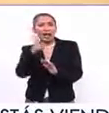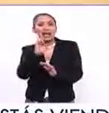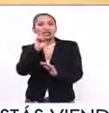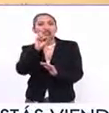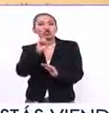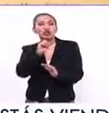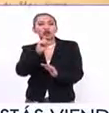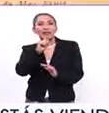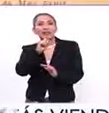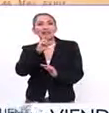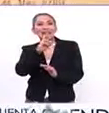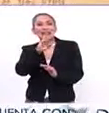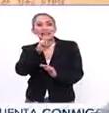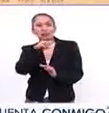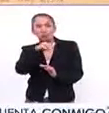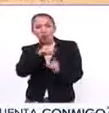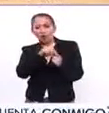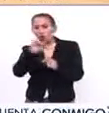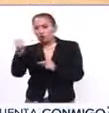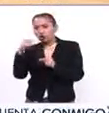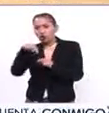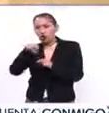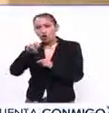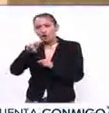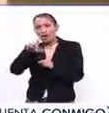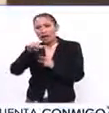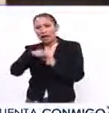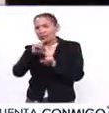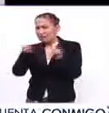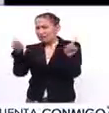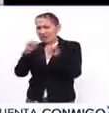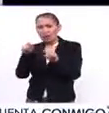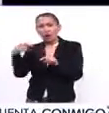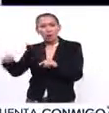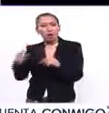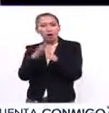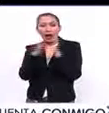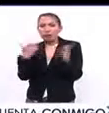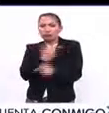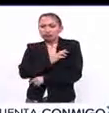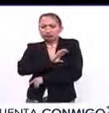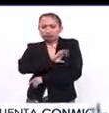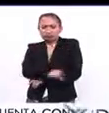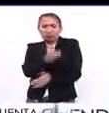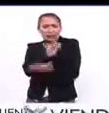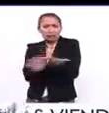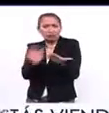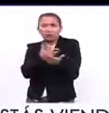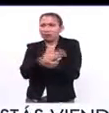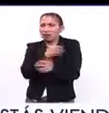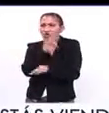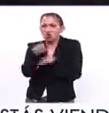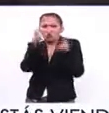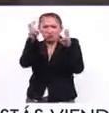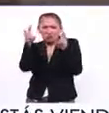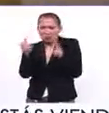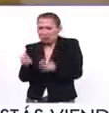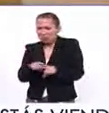esoterismo, otro con novela de todo tipo, era como una gran lectora, o sea, tiene de